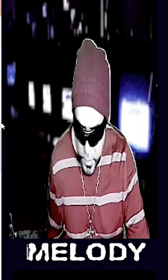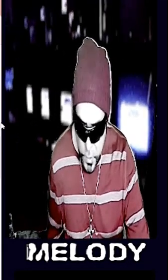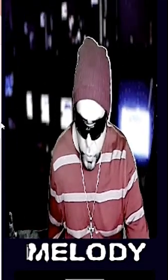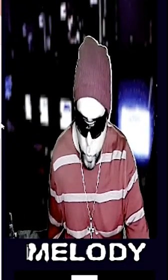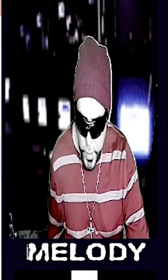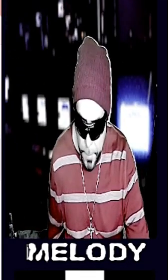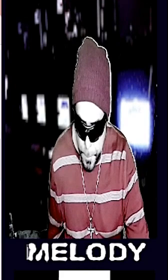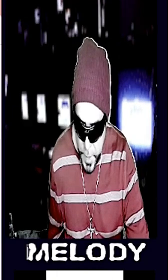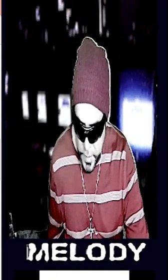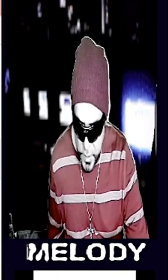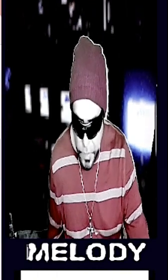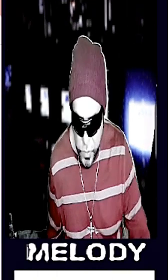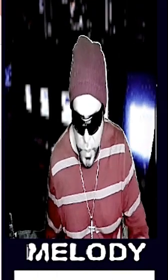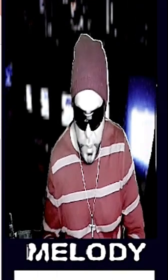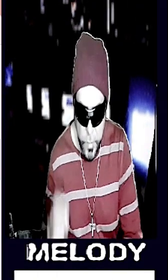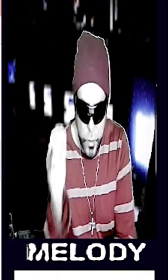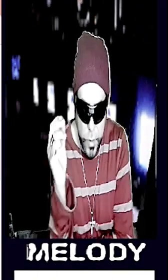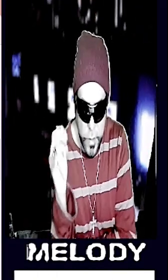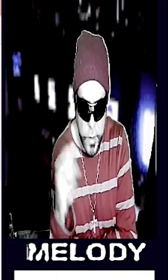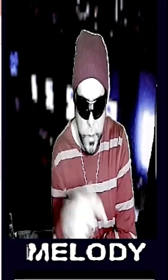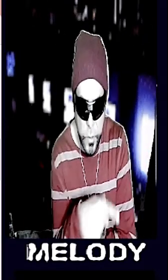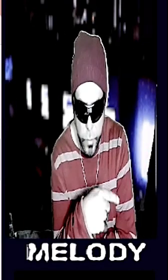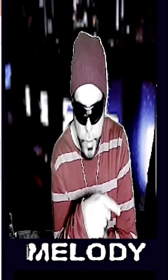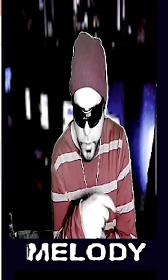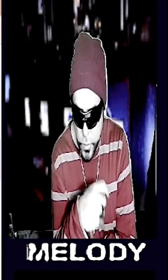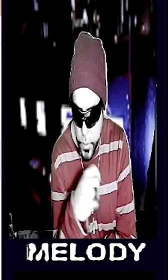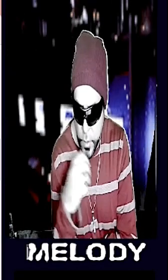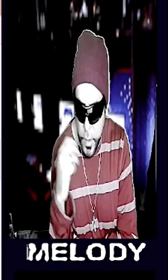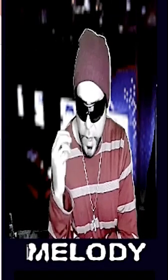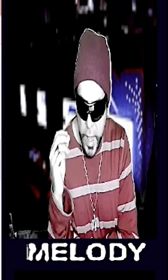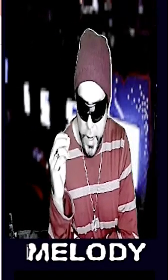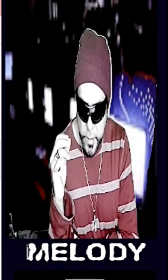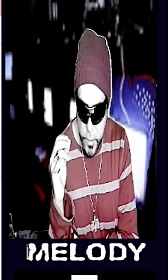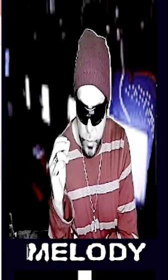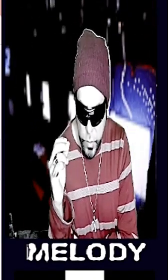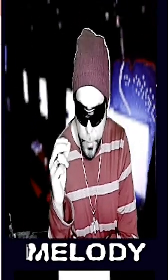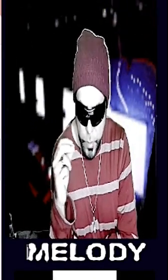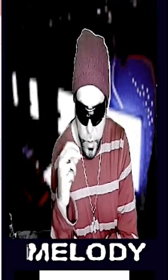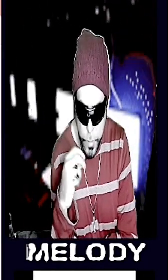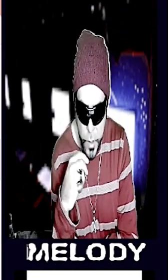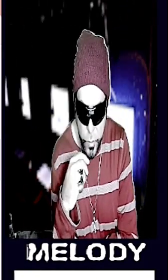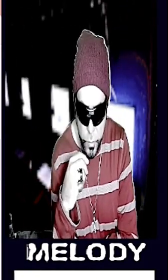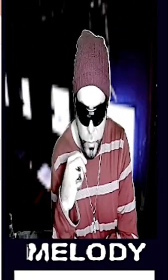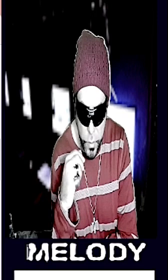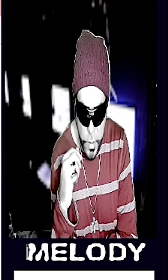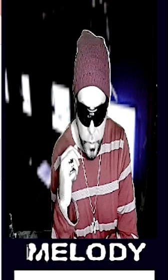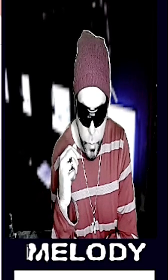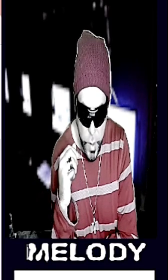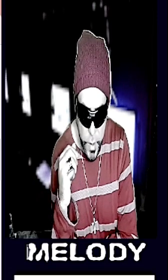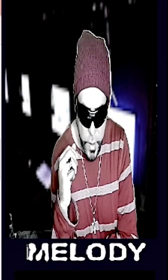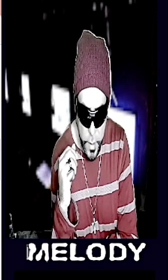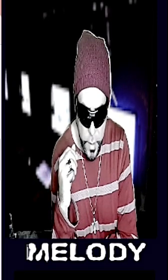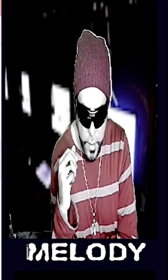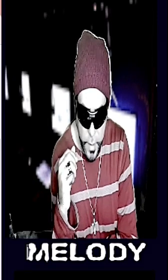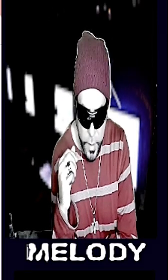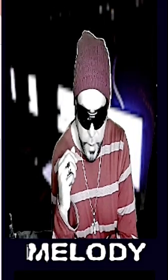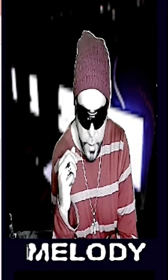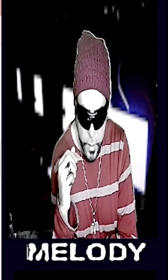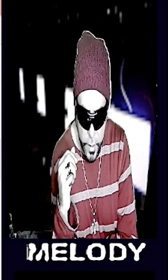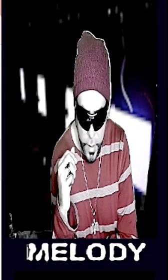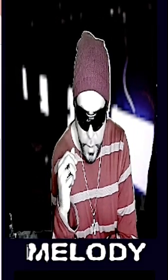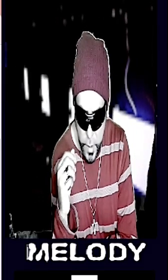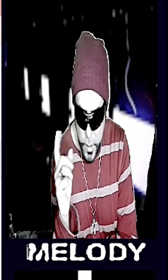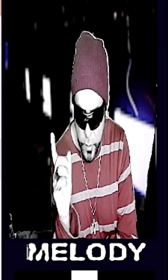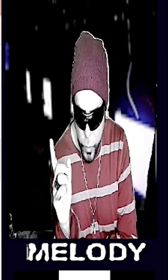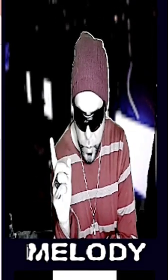influencer huera participación activa en todas las áreas del gobierno ha recibido un ampo respaldo incluido el cual